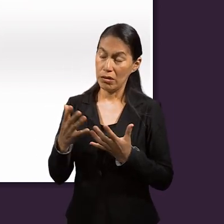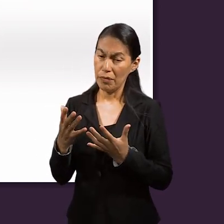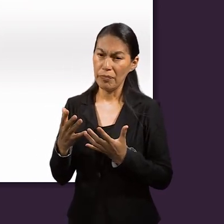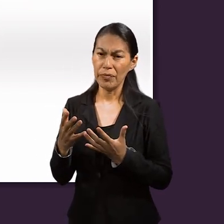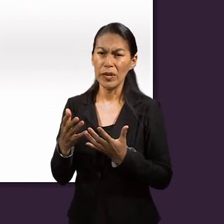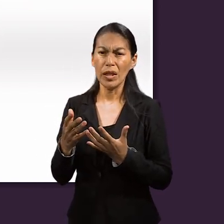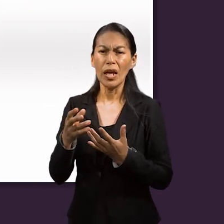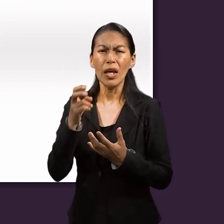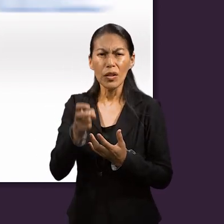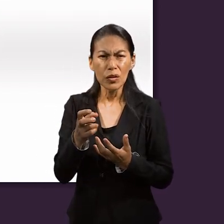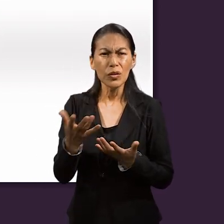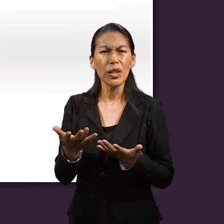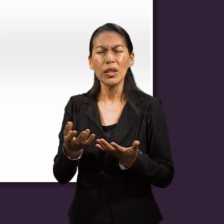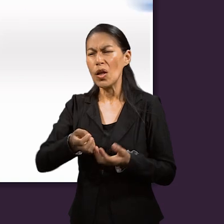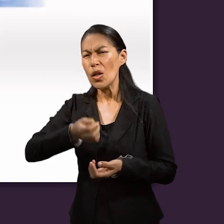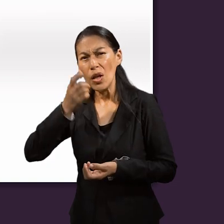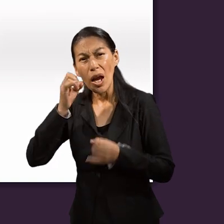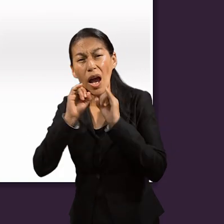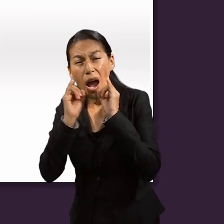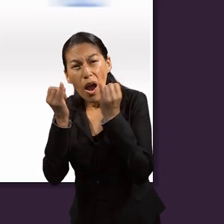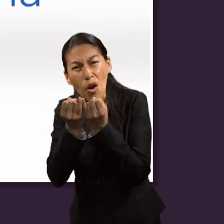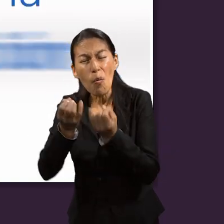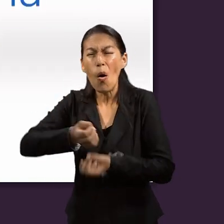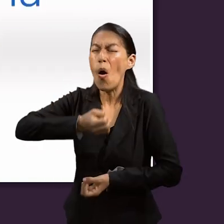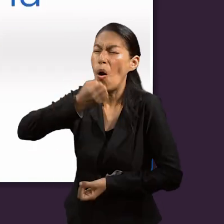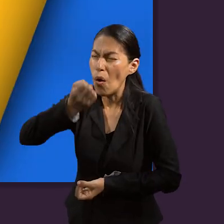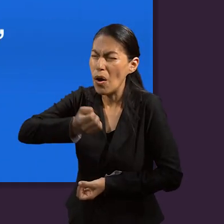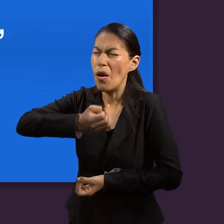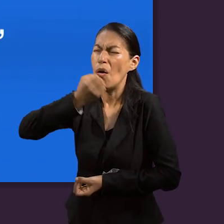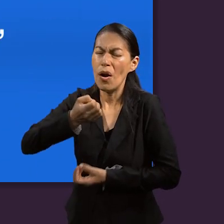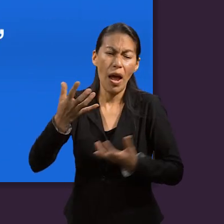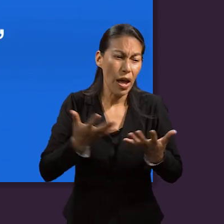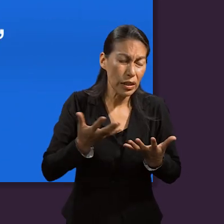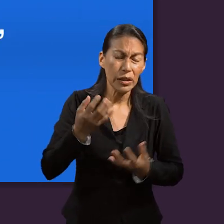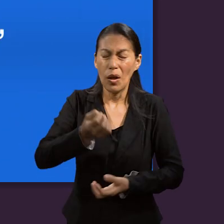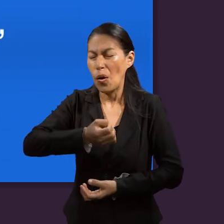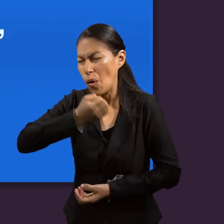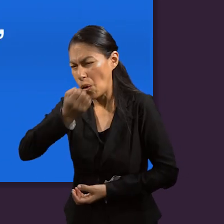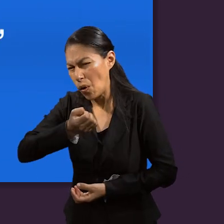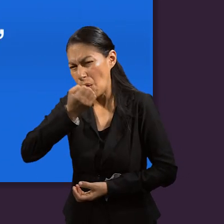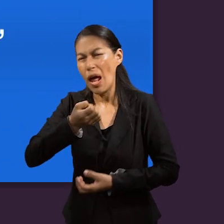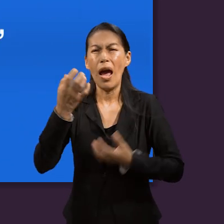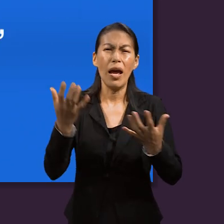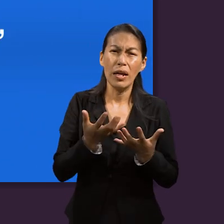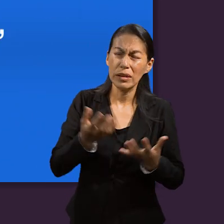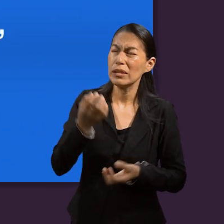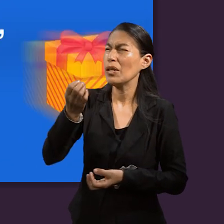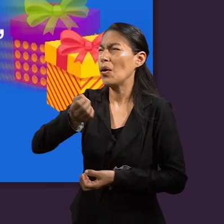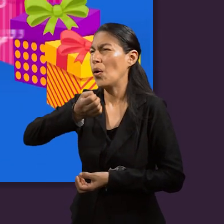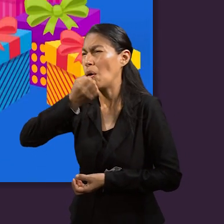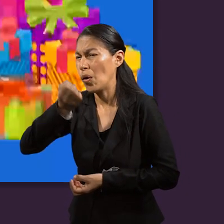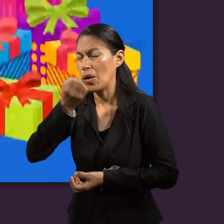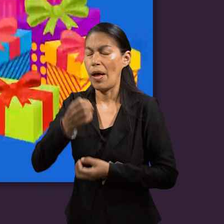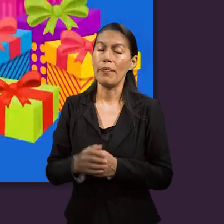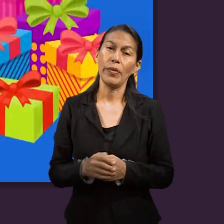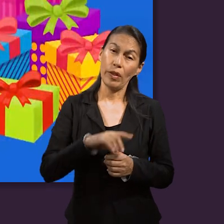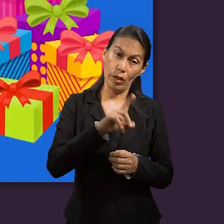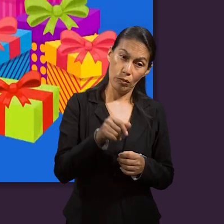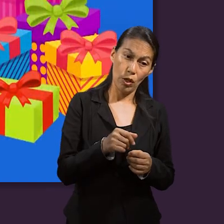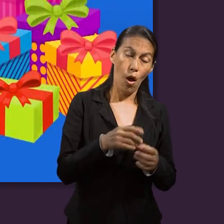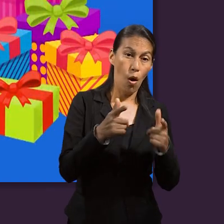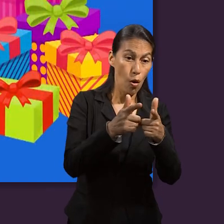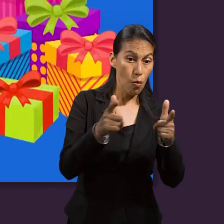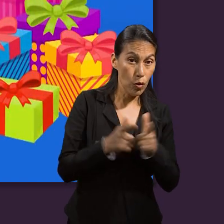la historia va y viene entre la oración y la acción la cob organiza una oleada tras otra de regalos para